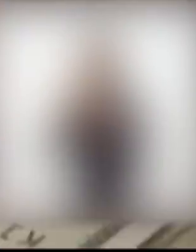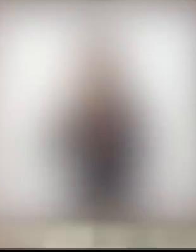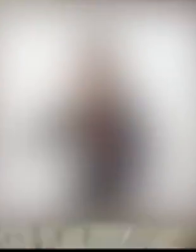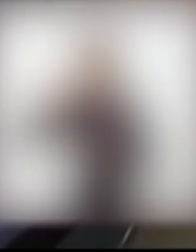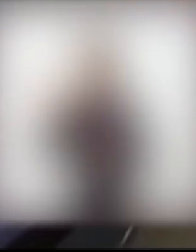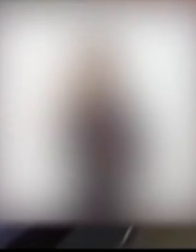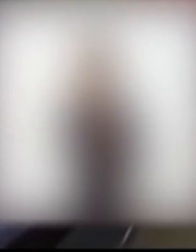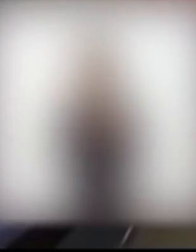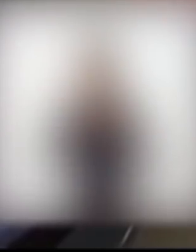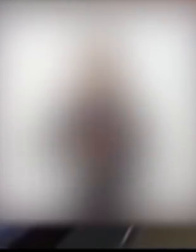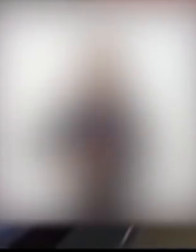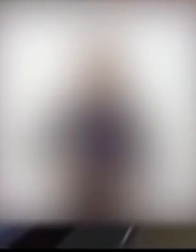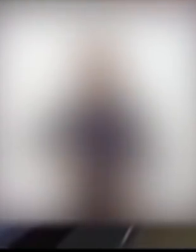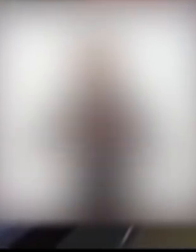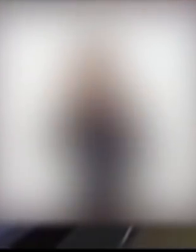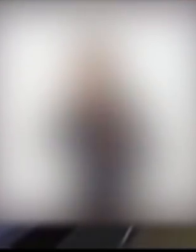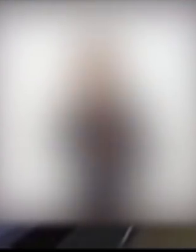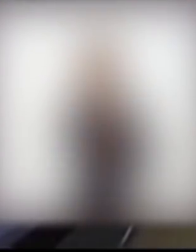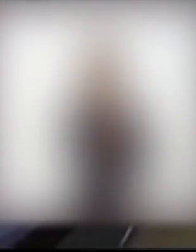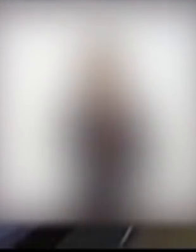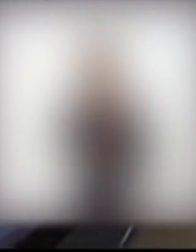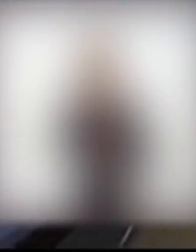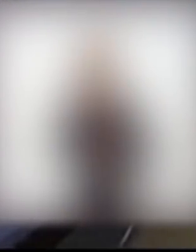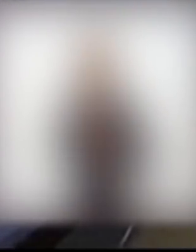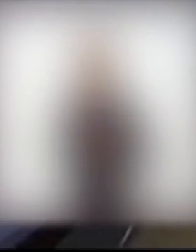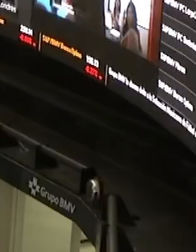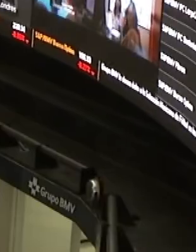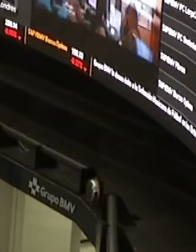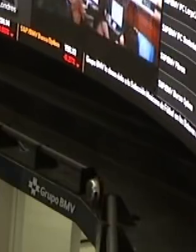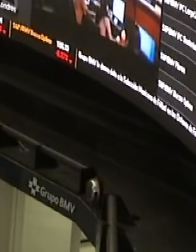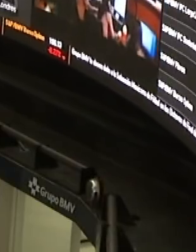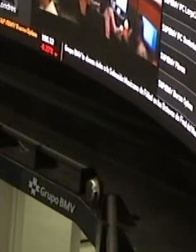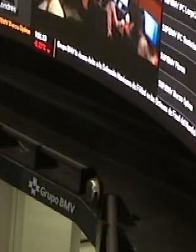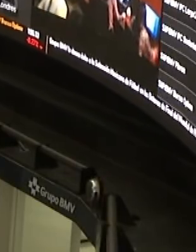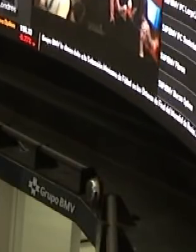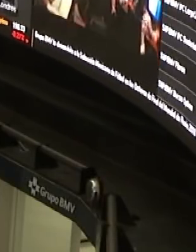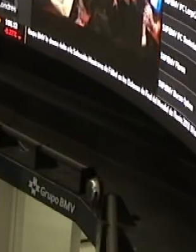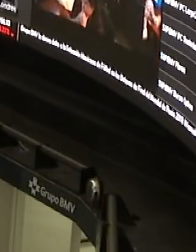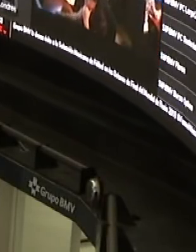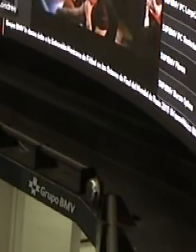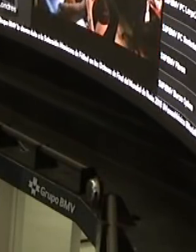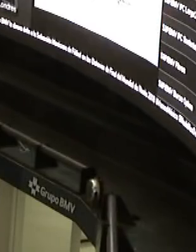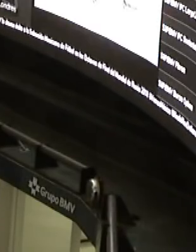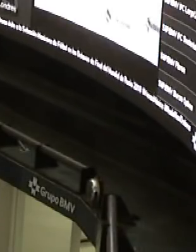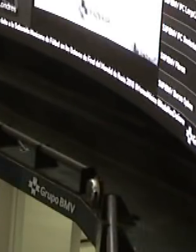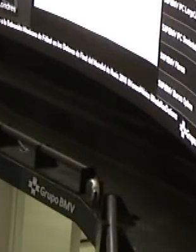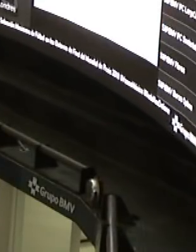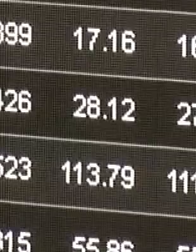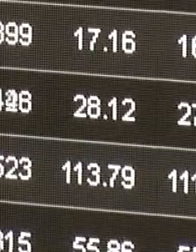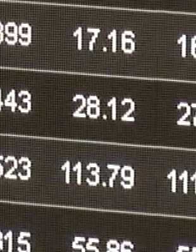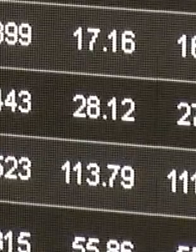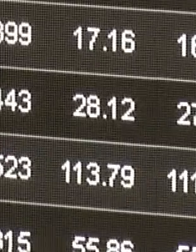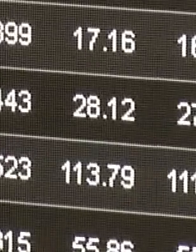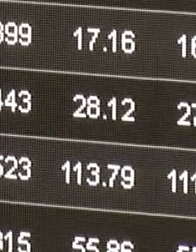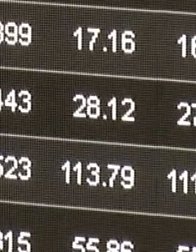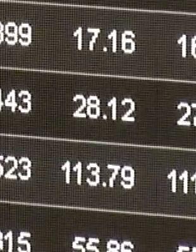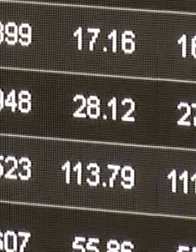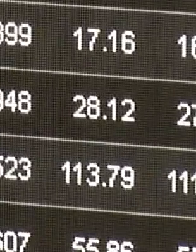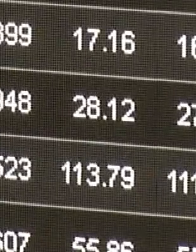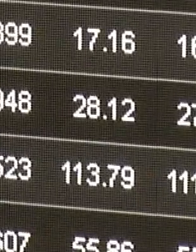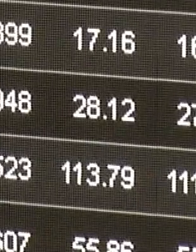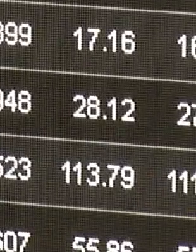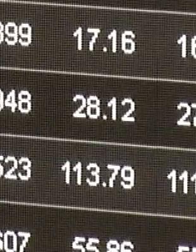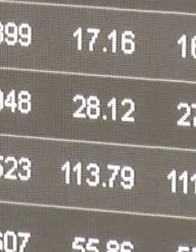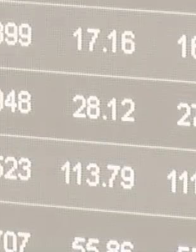vendaval de críticas de las instituciones bancarias y la caída de más de 5% de la Bolsa Mexicana de Valores, la peor de los